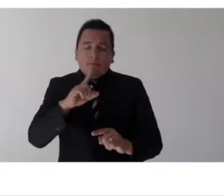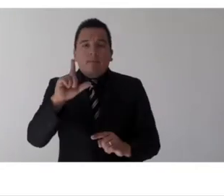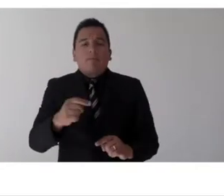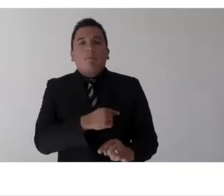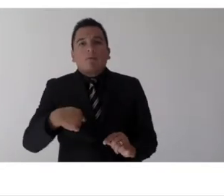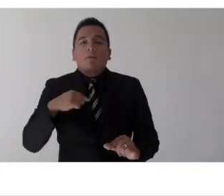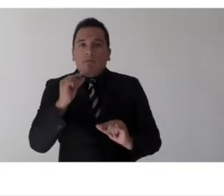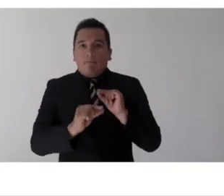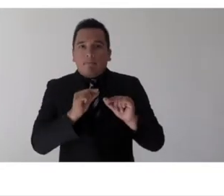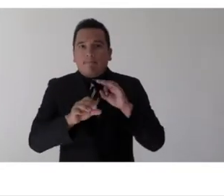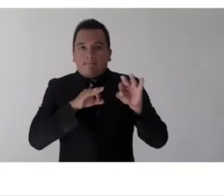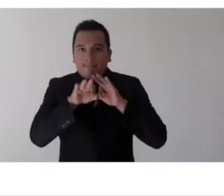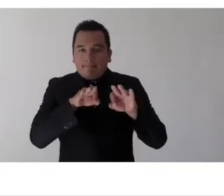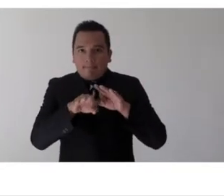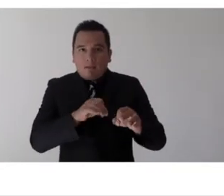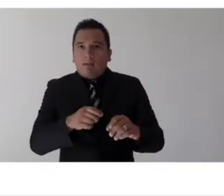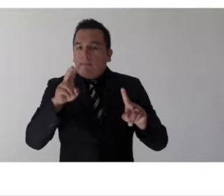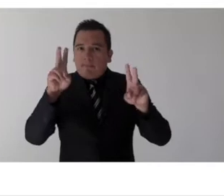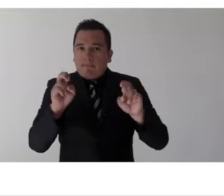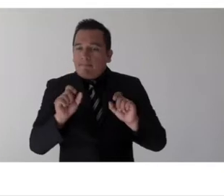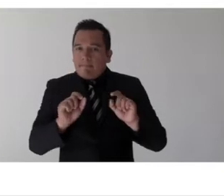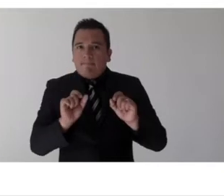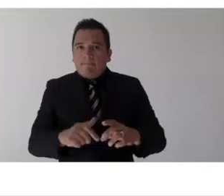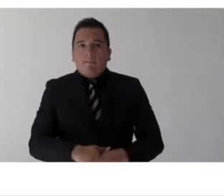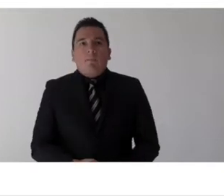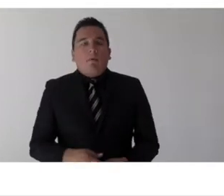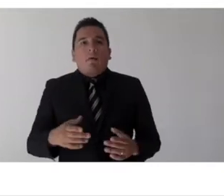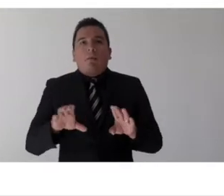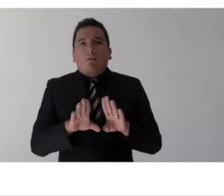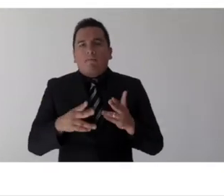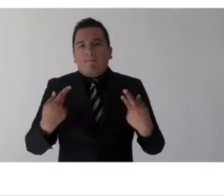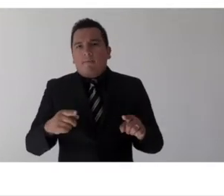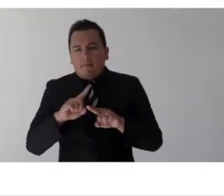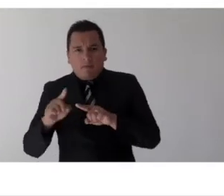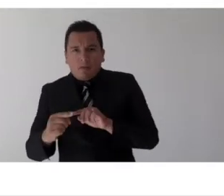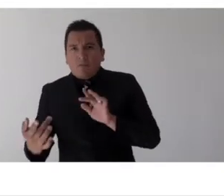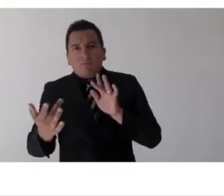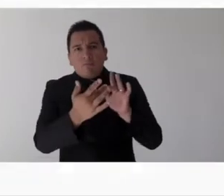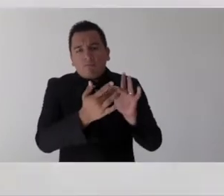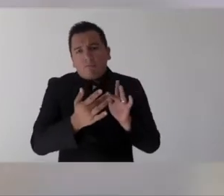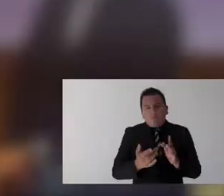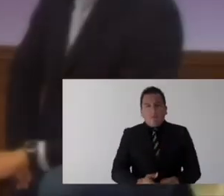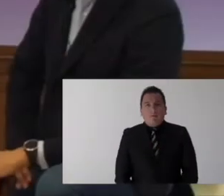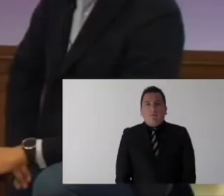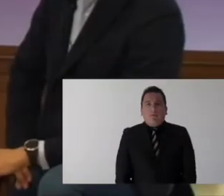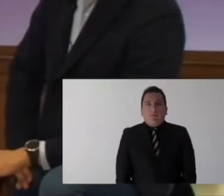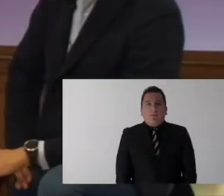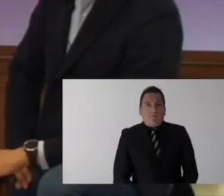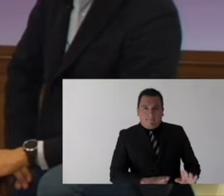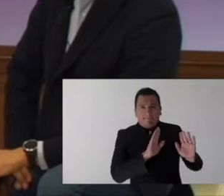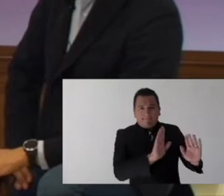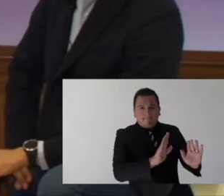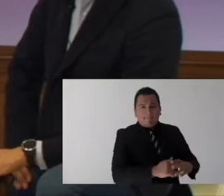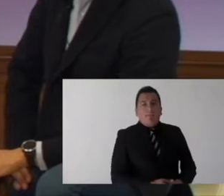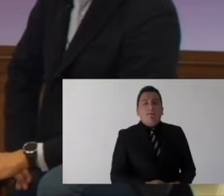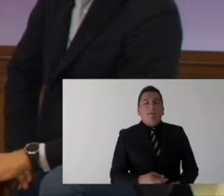de él exigencia y capacidades con otras personas. Luis, del proyecto, dime. Si me permites, ahí me